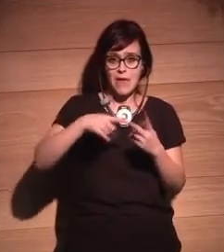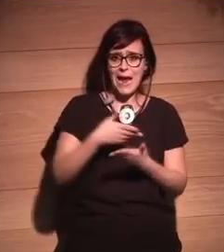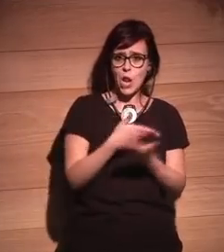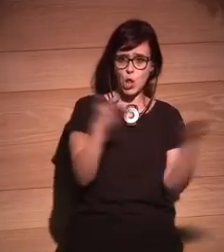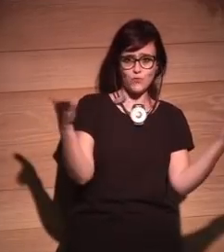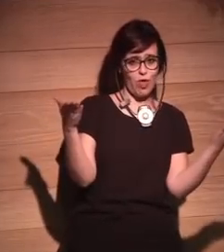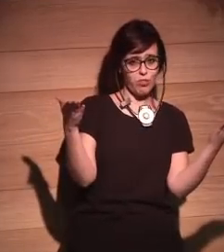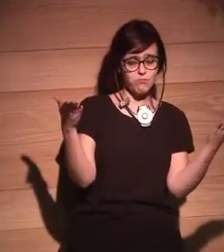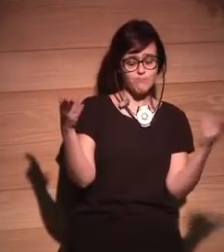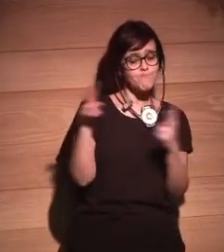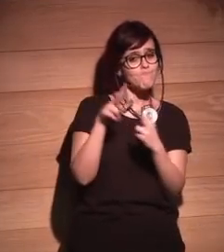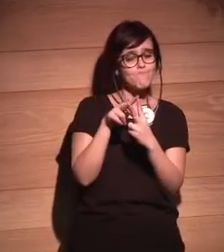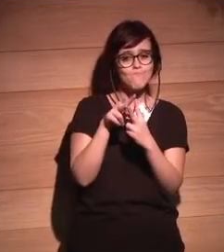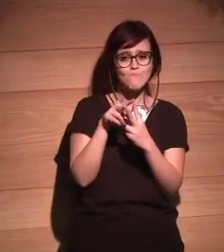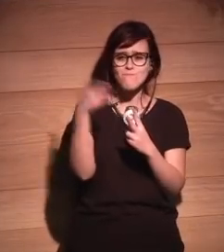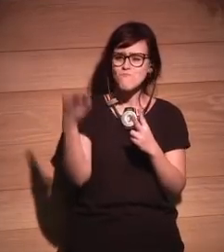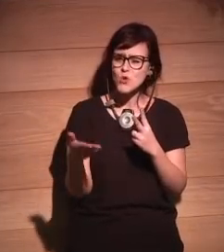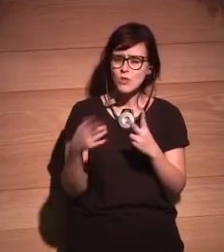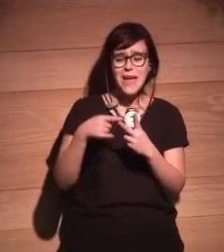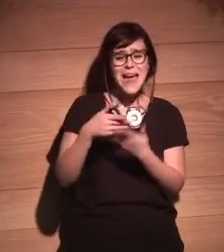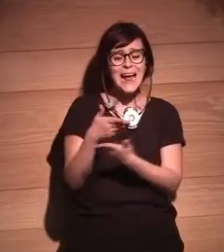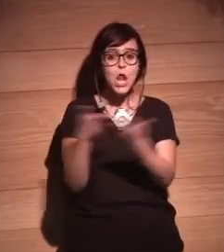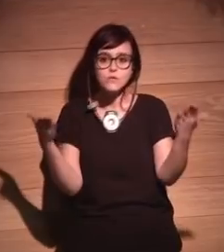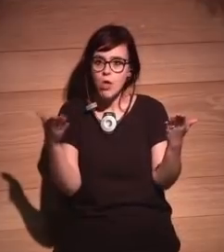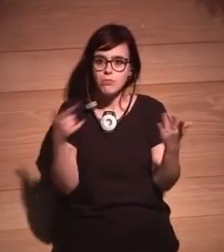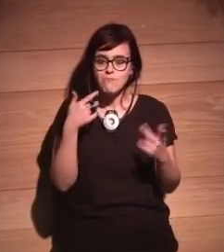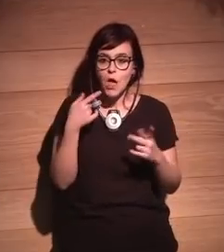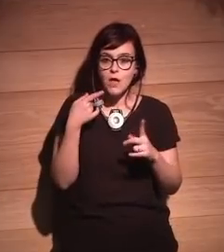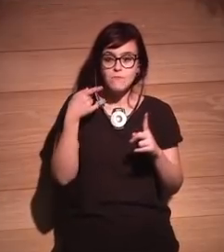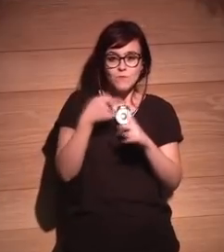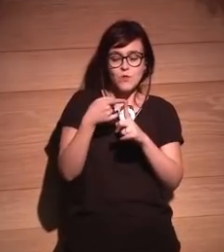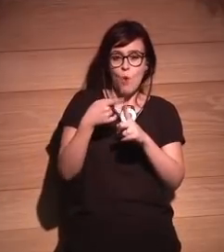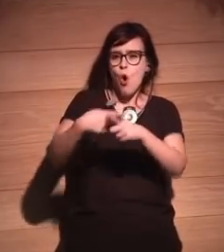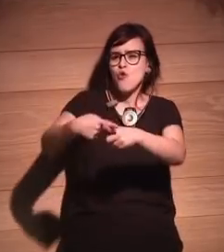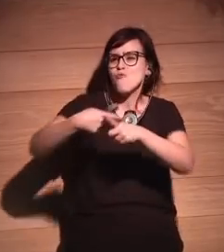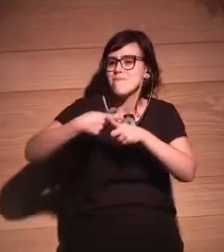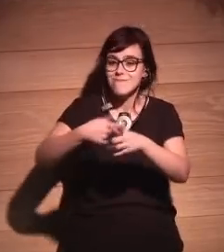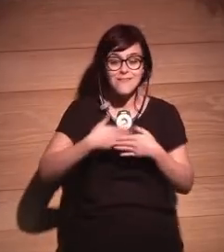generosidad, que sean realmente generosos, que quieran compartir